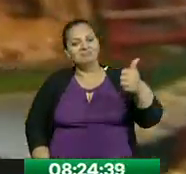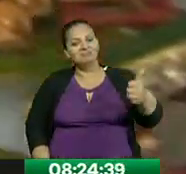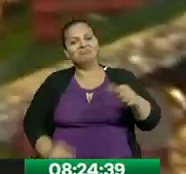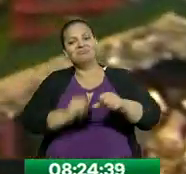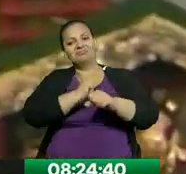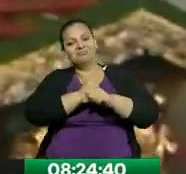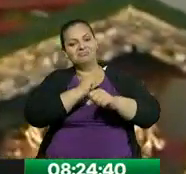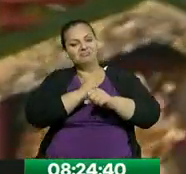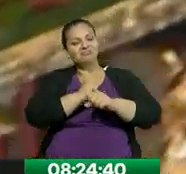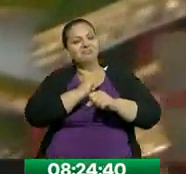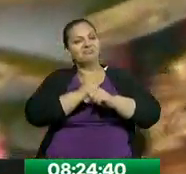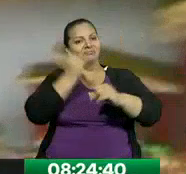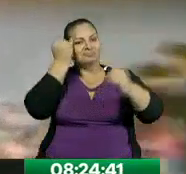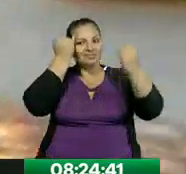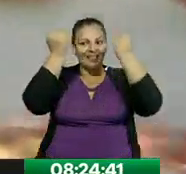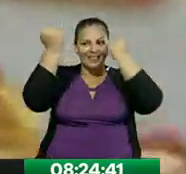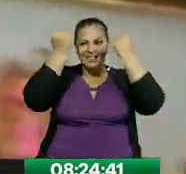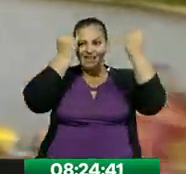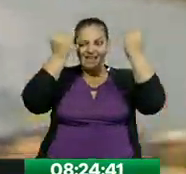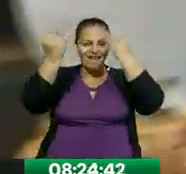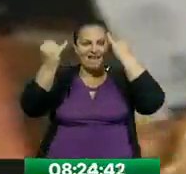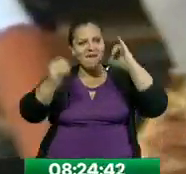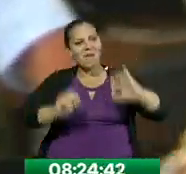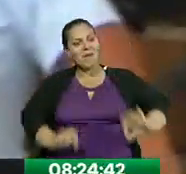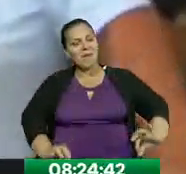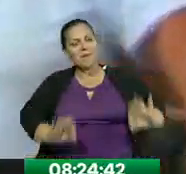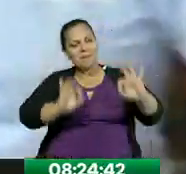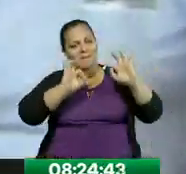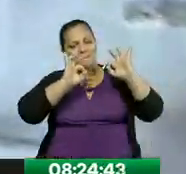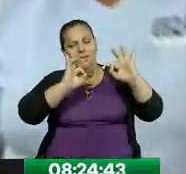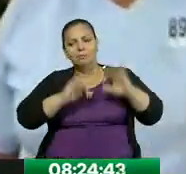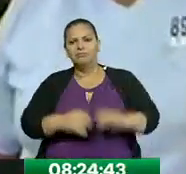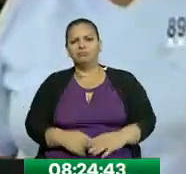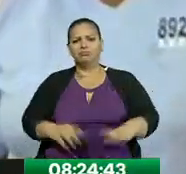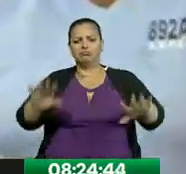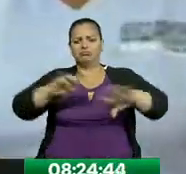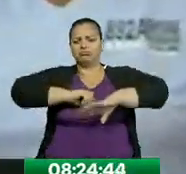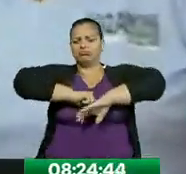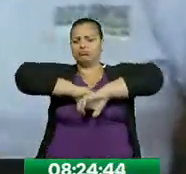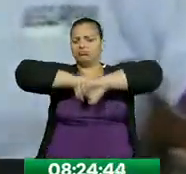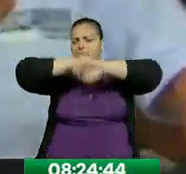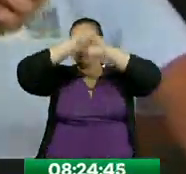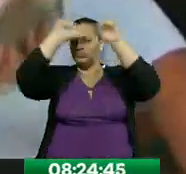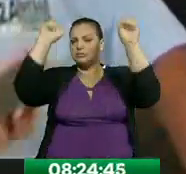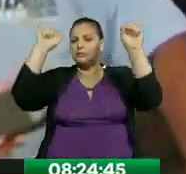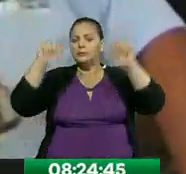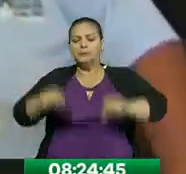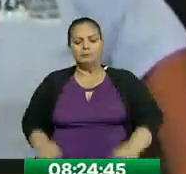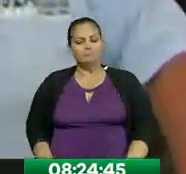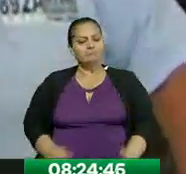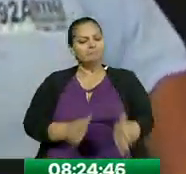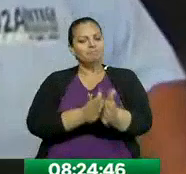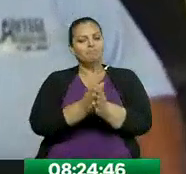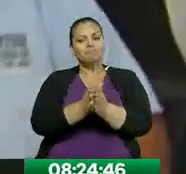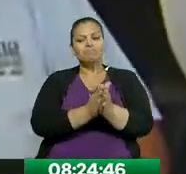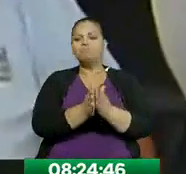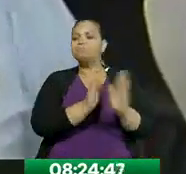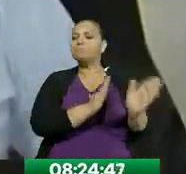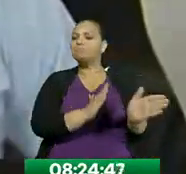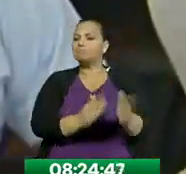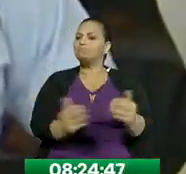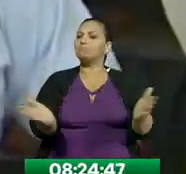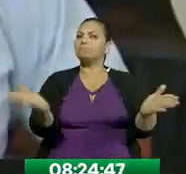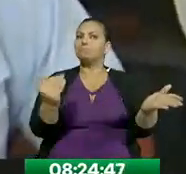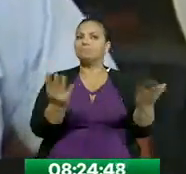gente trabajadora, camelladora, que se levanta desde temprano, por supuesto, a exhibir los productos. Mi querida